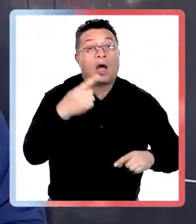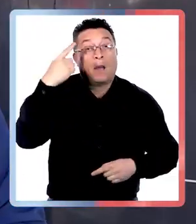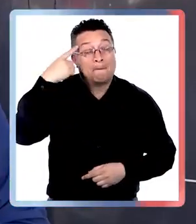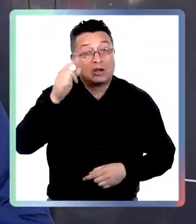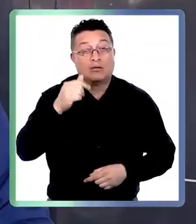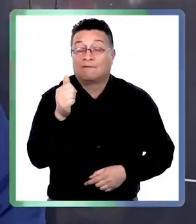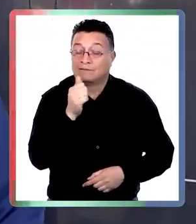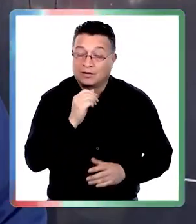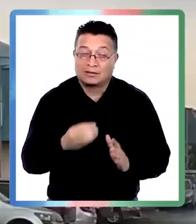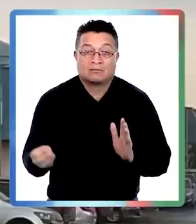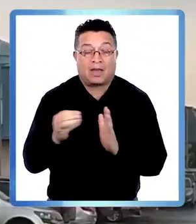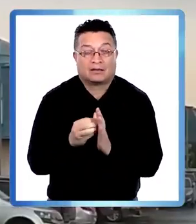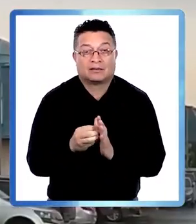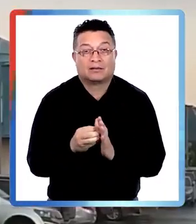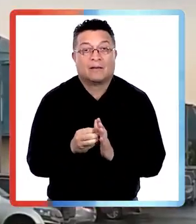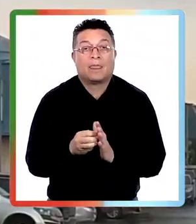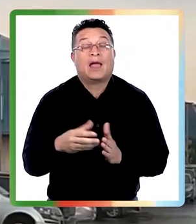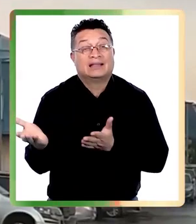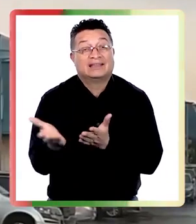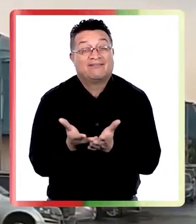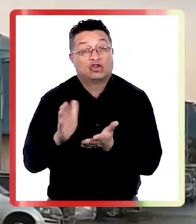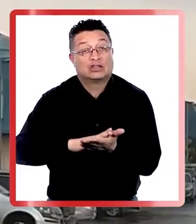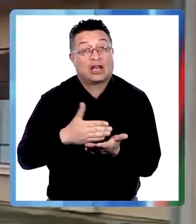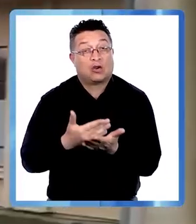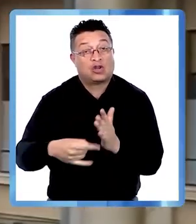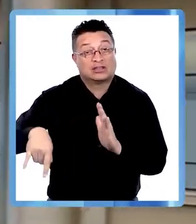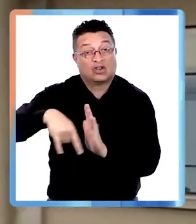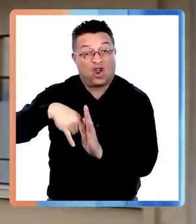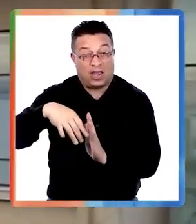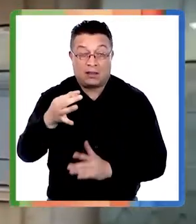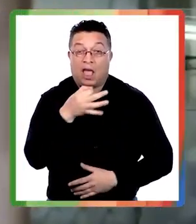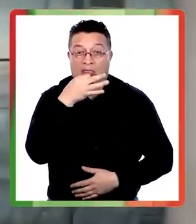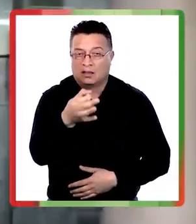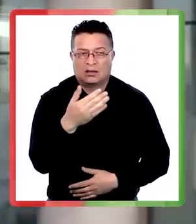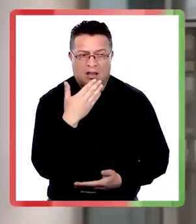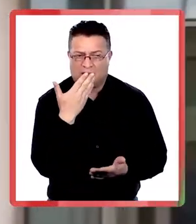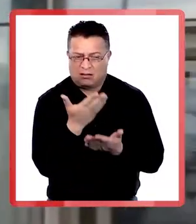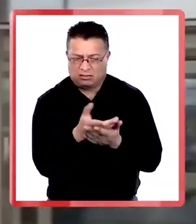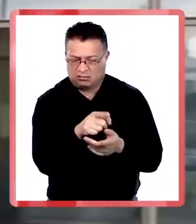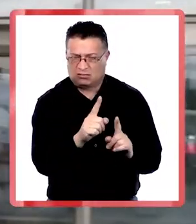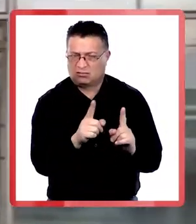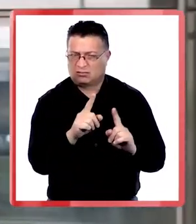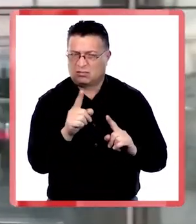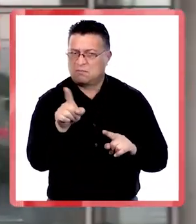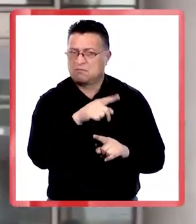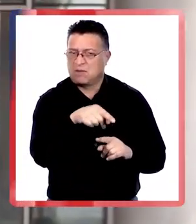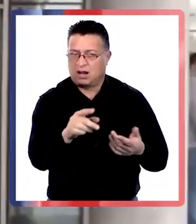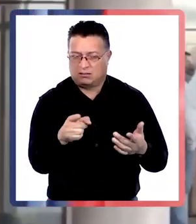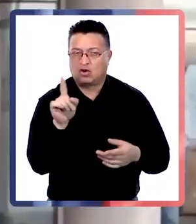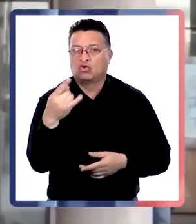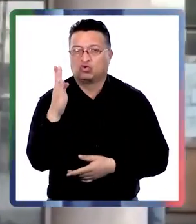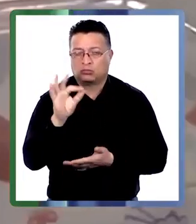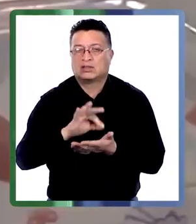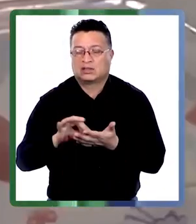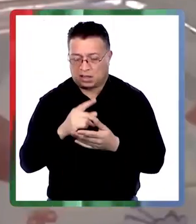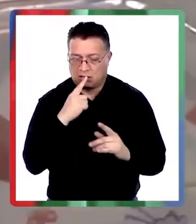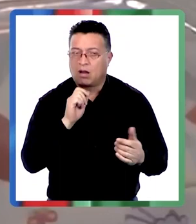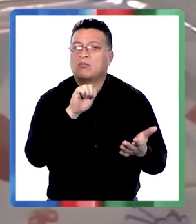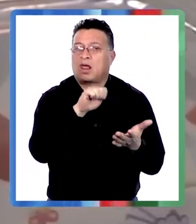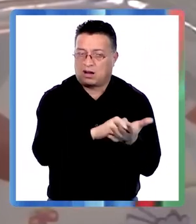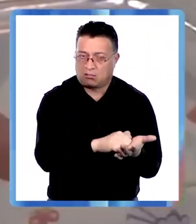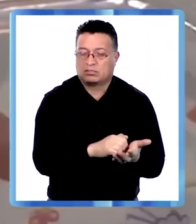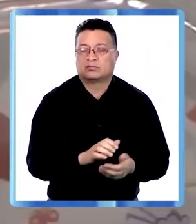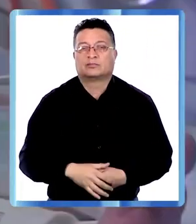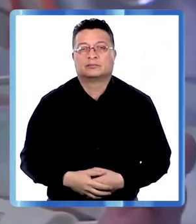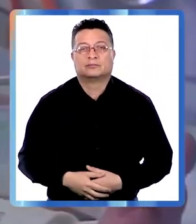a veces no hay diálogo. Desde el Servicio de Salud Chiloé aseguraron que apelarán al resultado ante la Subsecretaría de